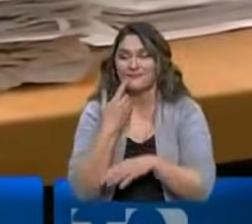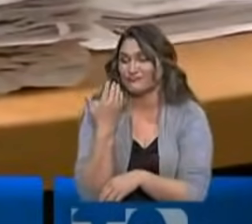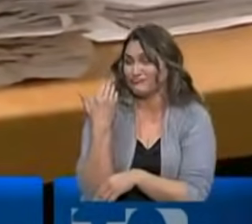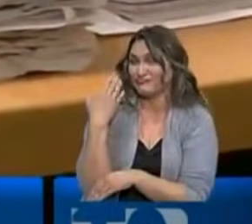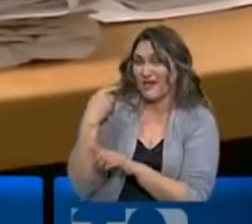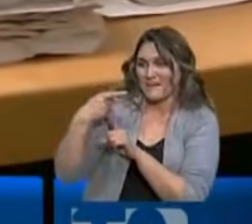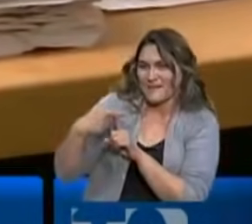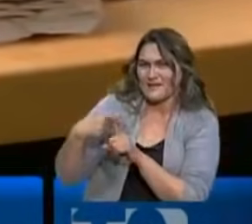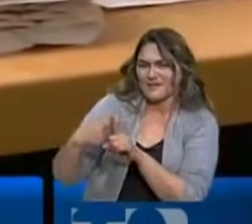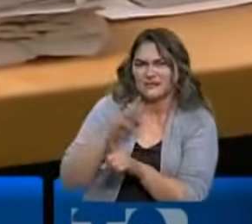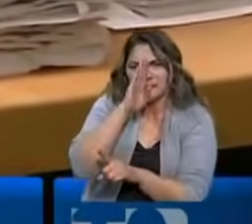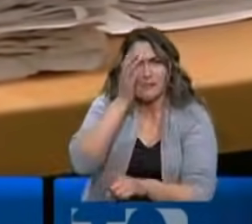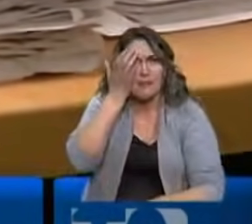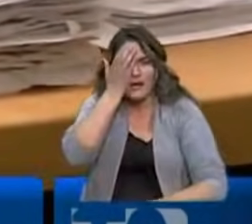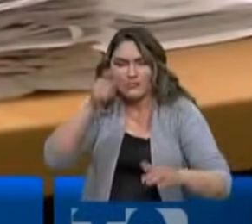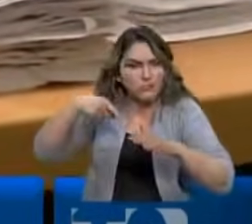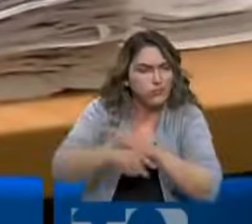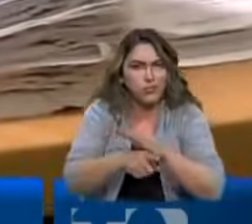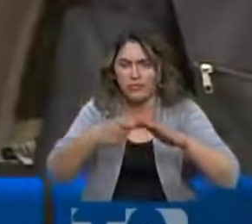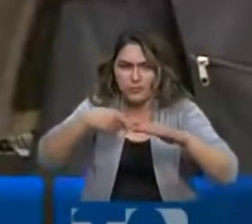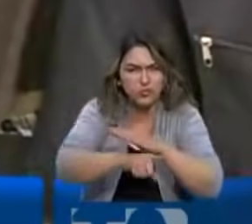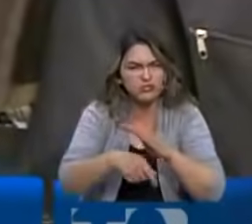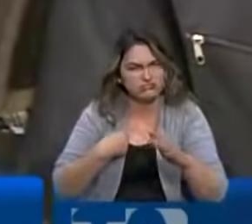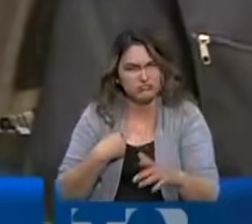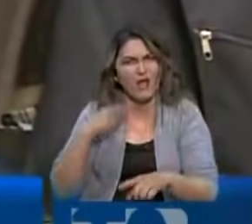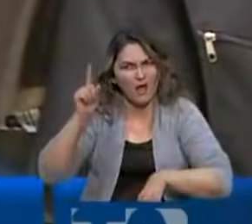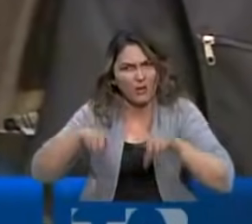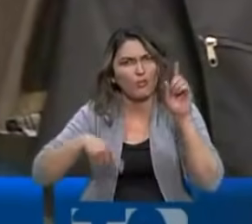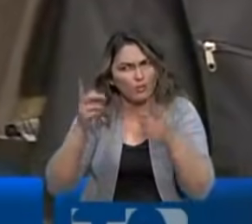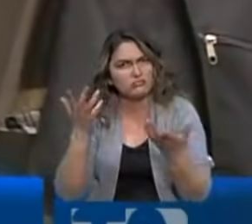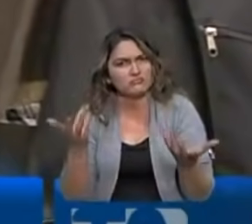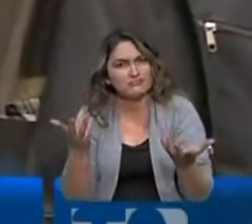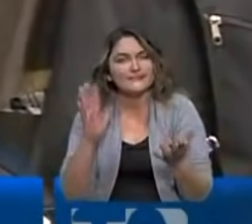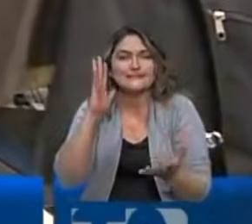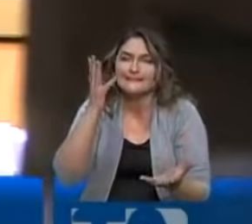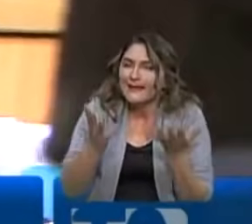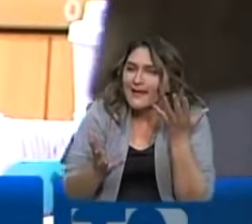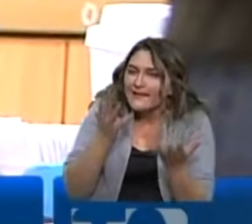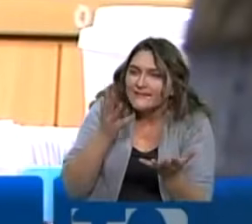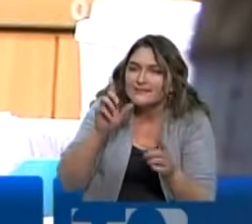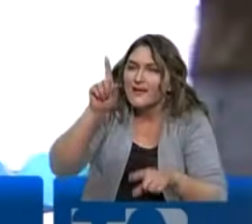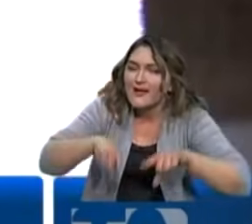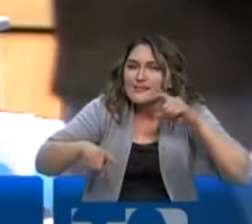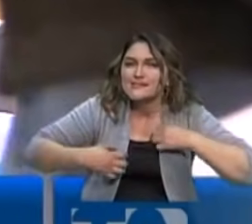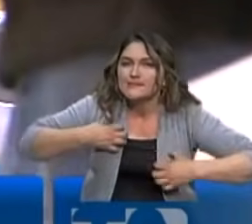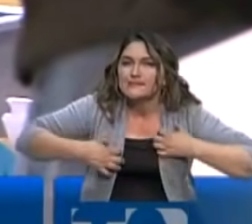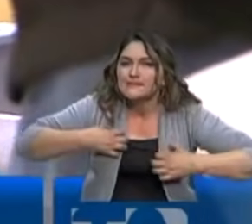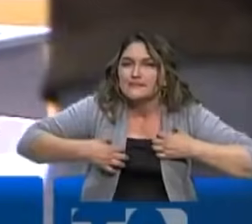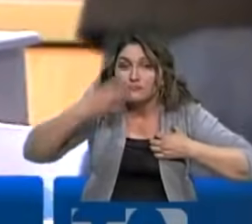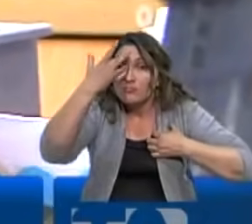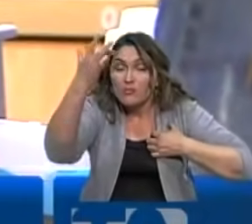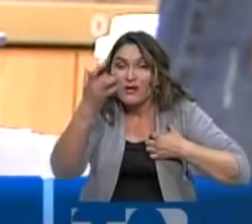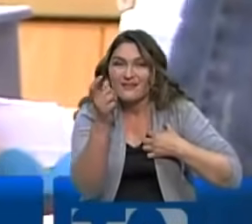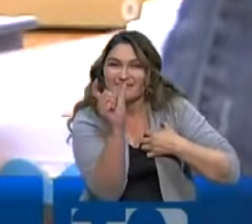han sufrido varios saqueos en el sistema informático y que esto tendría relación a los procesos irregulares que han dado de baja